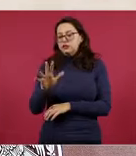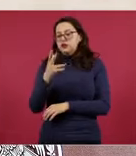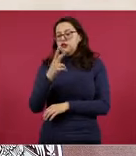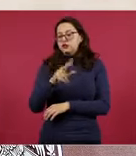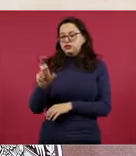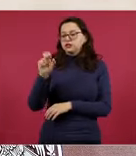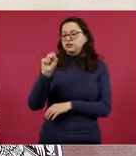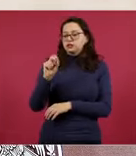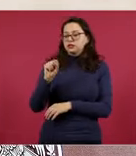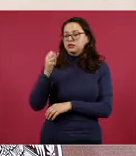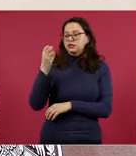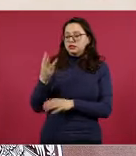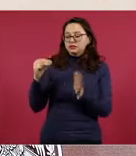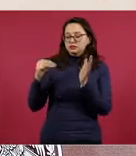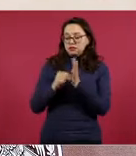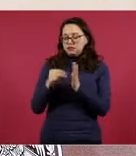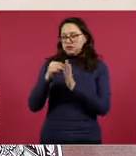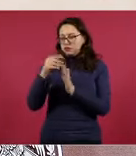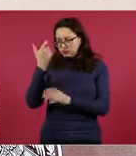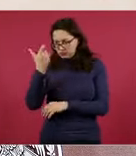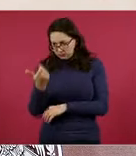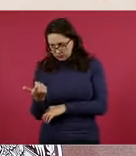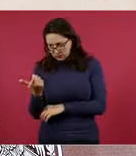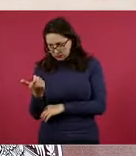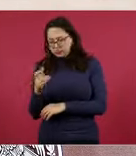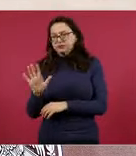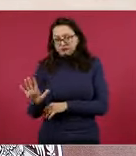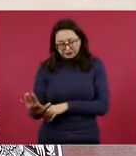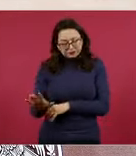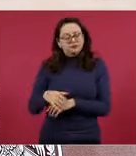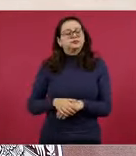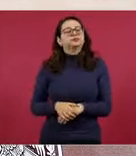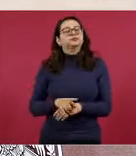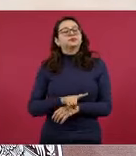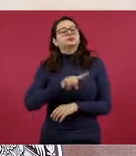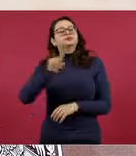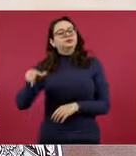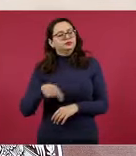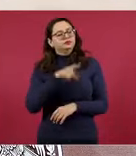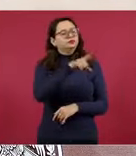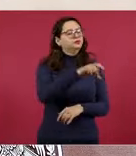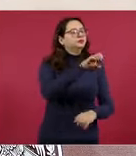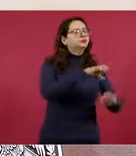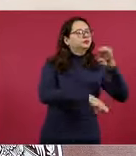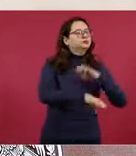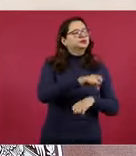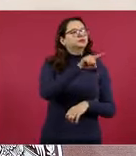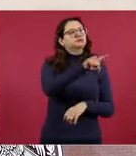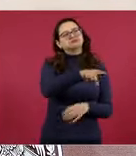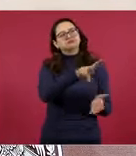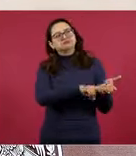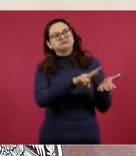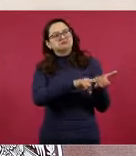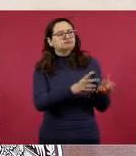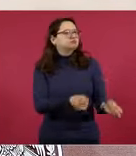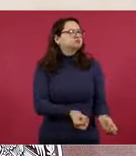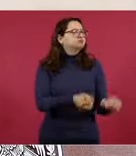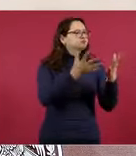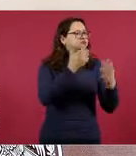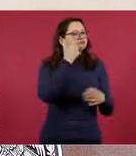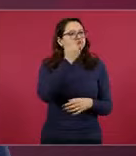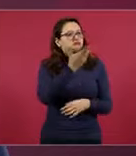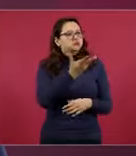2,365,823,000 millones de pesos. Y posteriormente a tener el avalúo del INDAVIN, se le pidió a la empresa cuál sería la